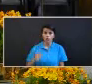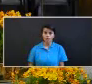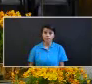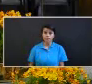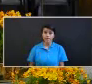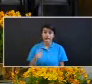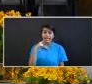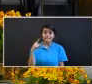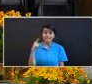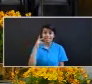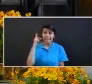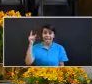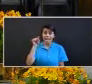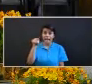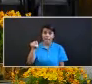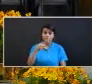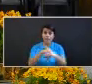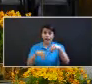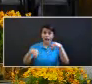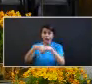él les dice, él cambia